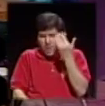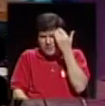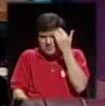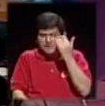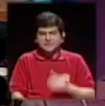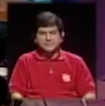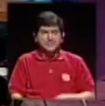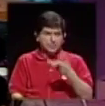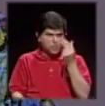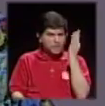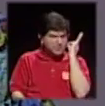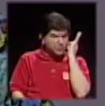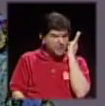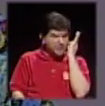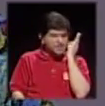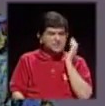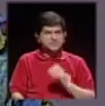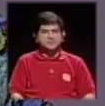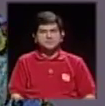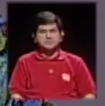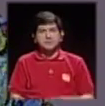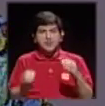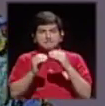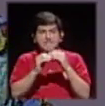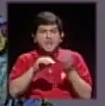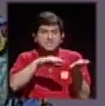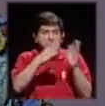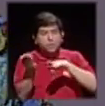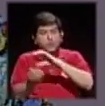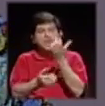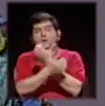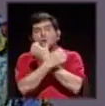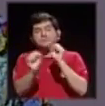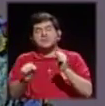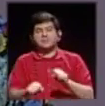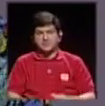¿Cuántas mujeres? Sí, sí, sí. ¿Son más las que mueren, son más las que sobreviven?